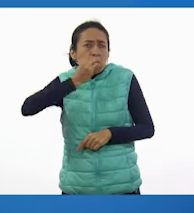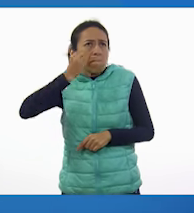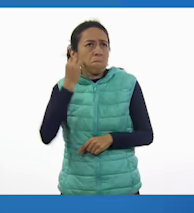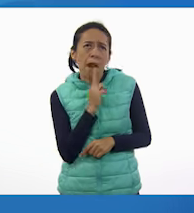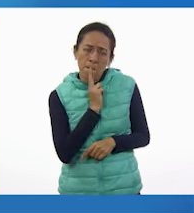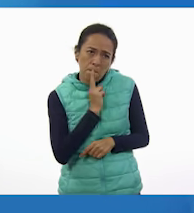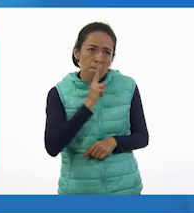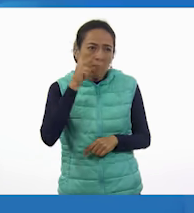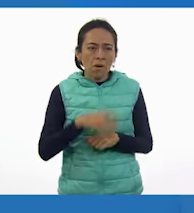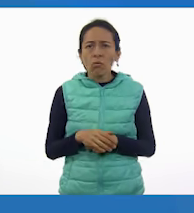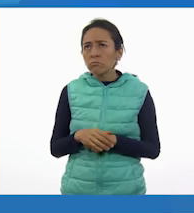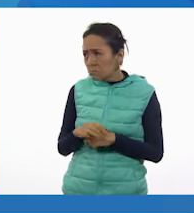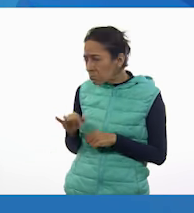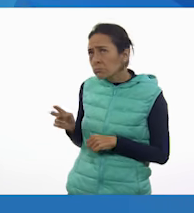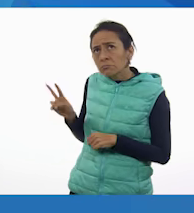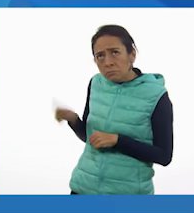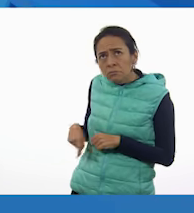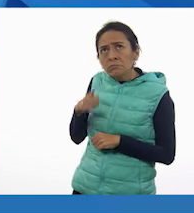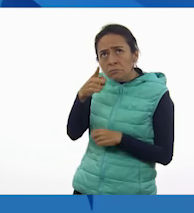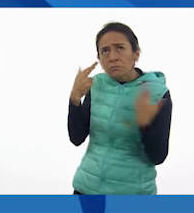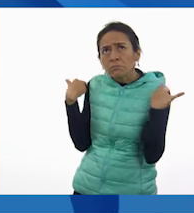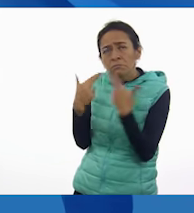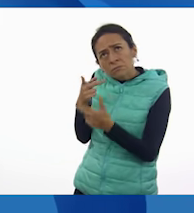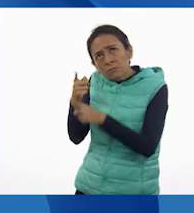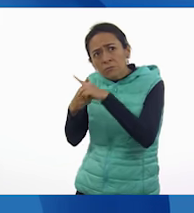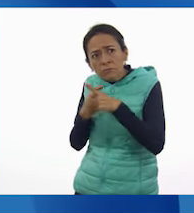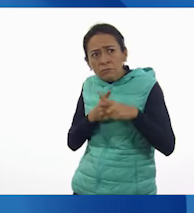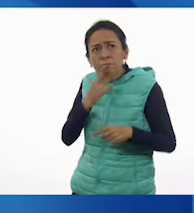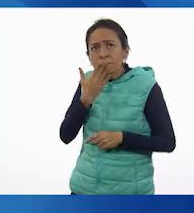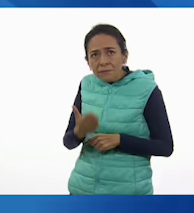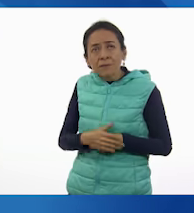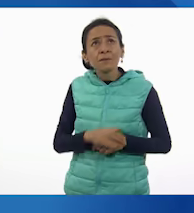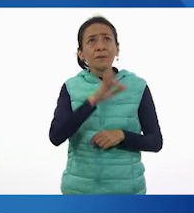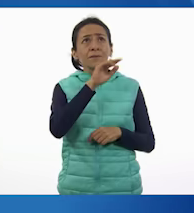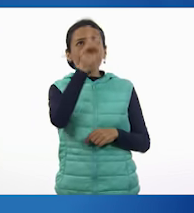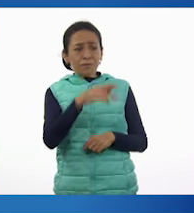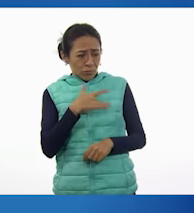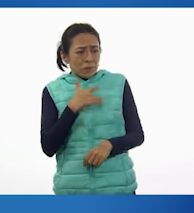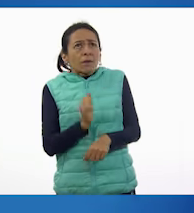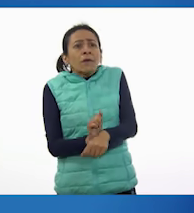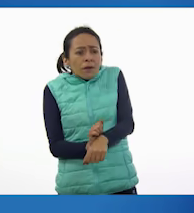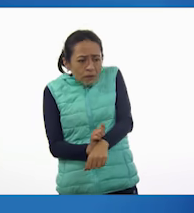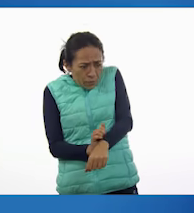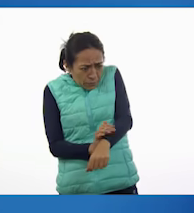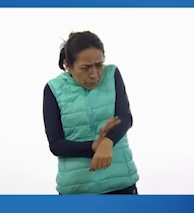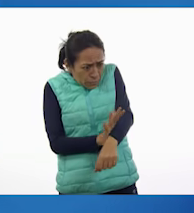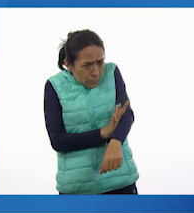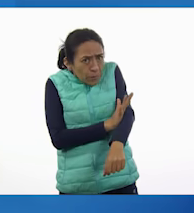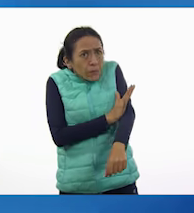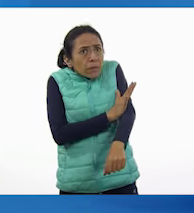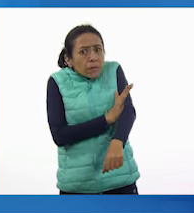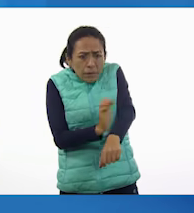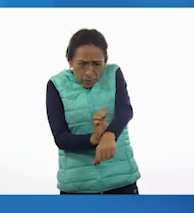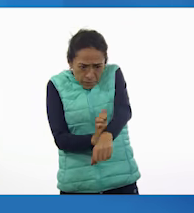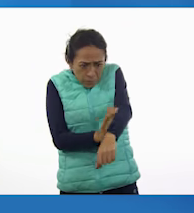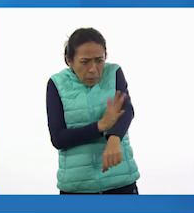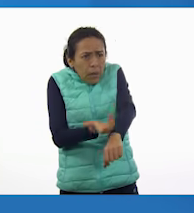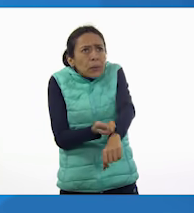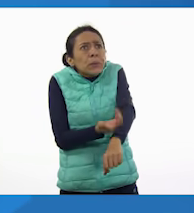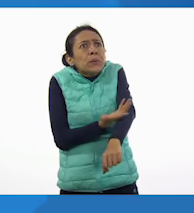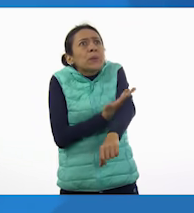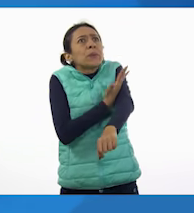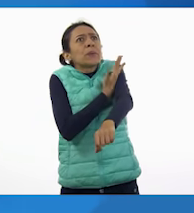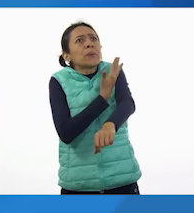A Cristina le salió mejor. Sí, hasta se me puso la piel chinita. A mí también. ¿Qué tal si hacemos una votación?